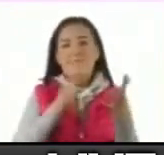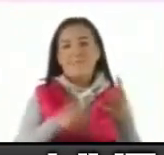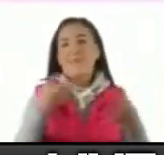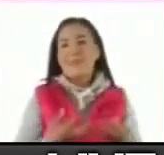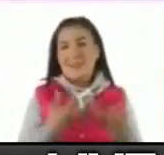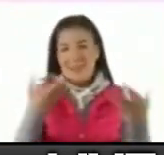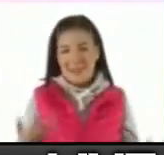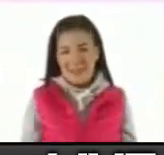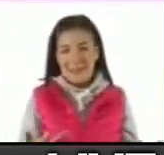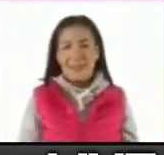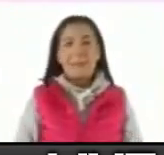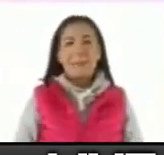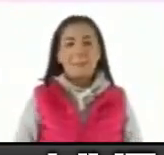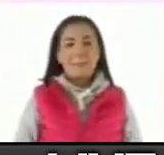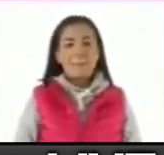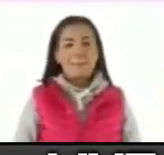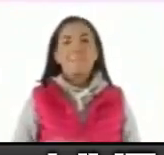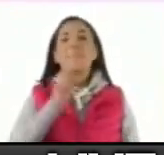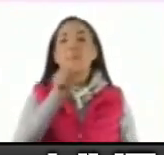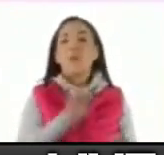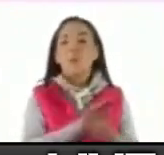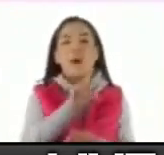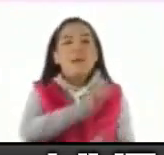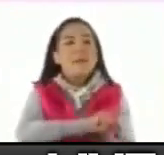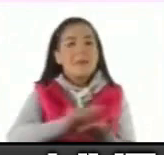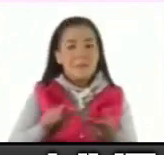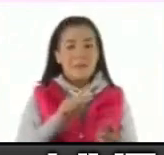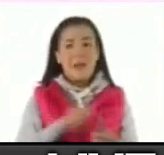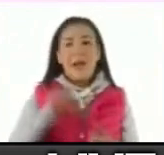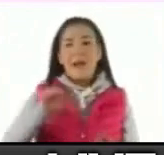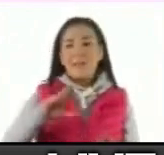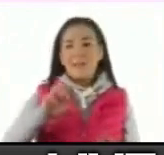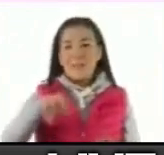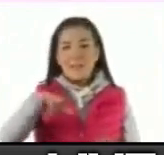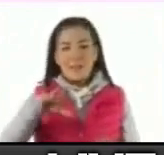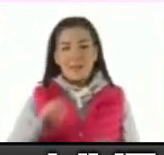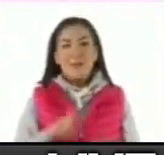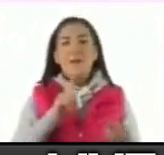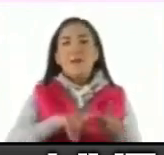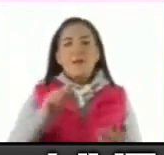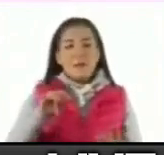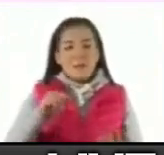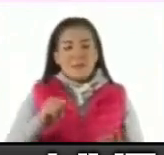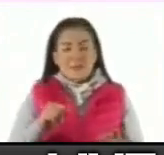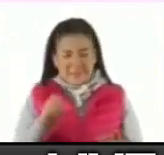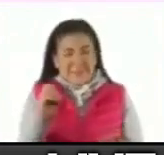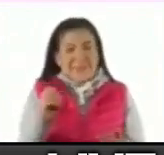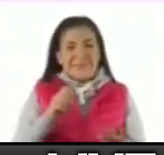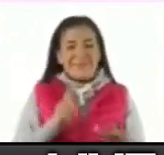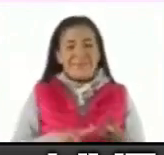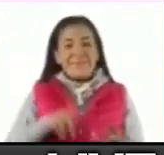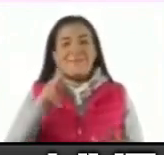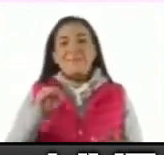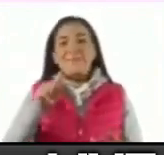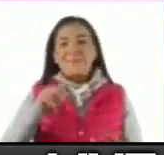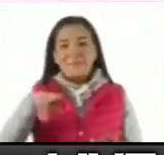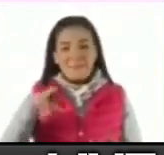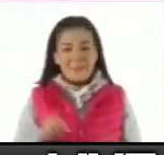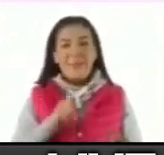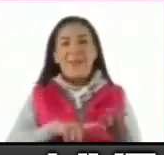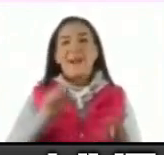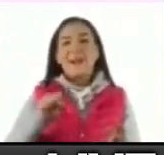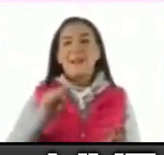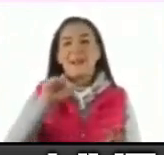tierra. Los elementos puros eran arsénico, litio, platino, bismuto,